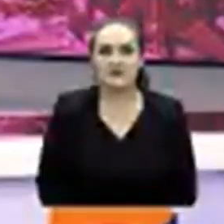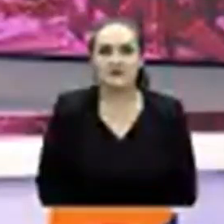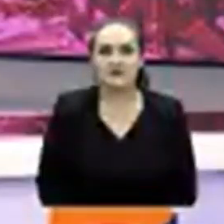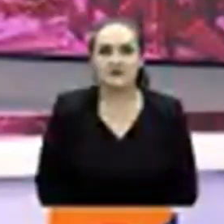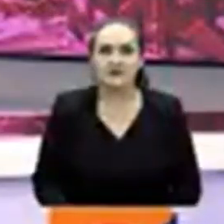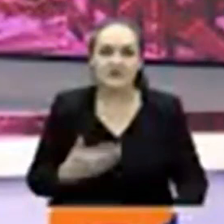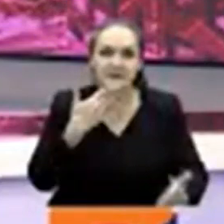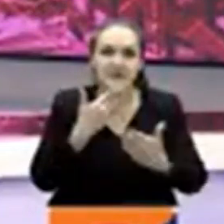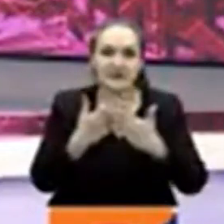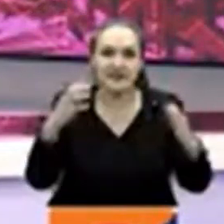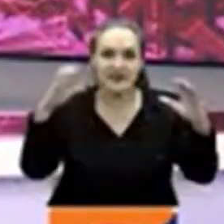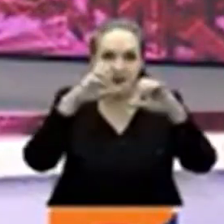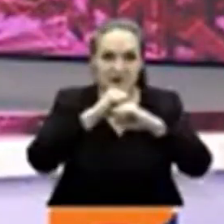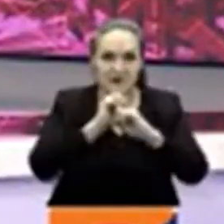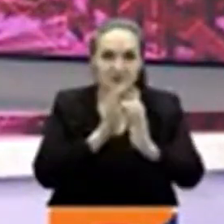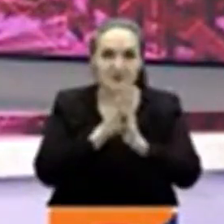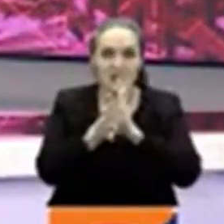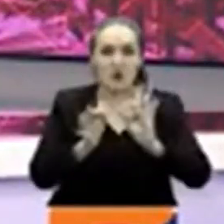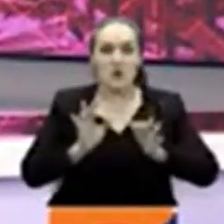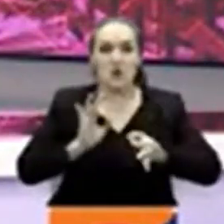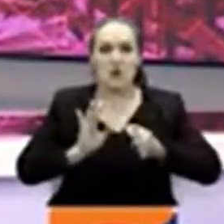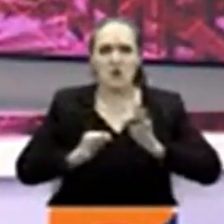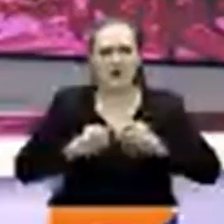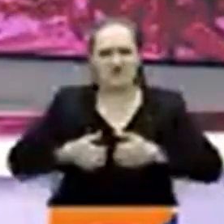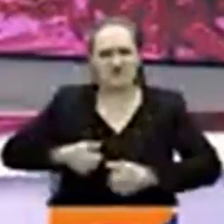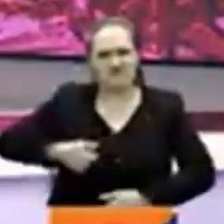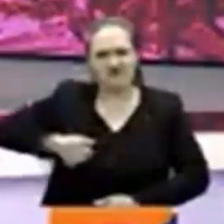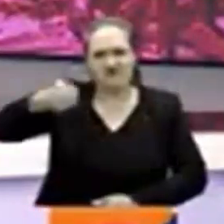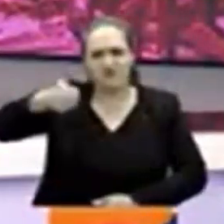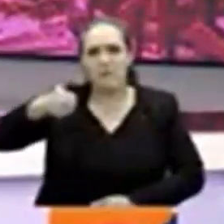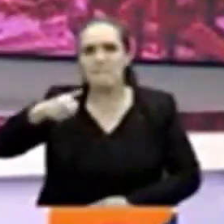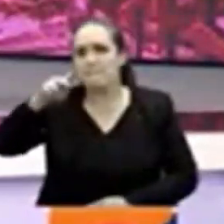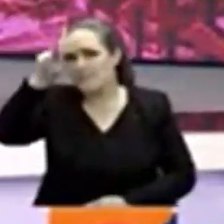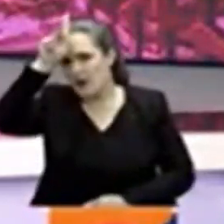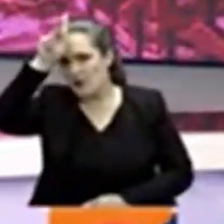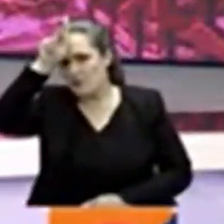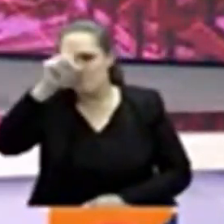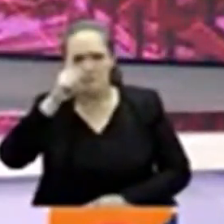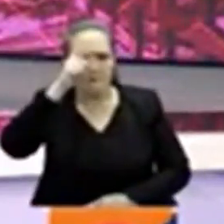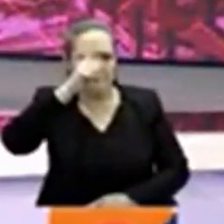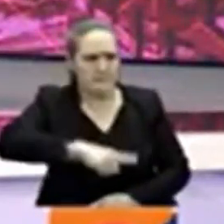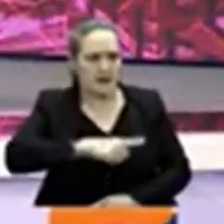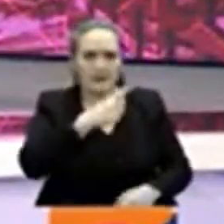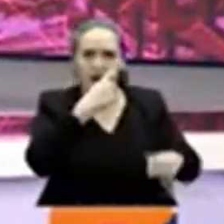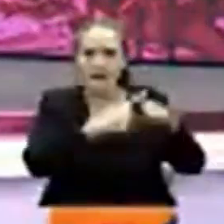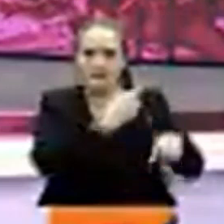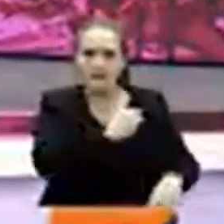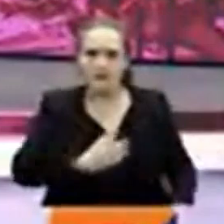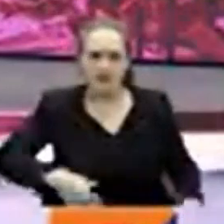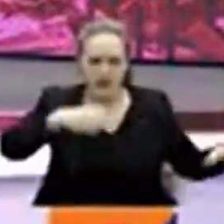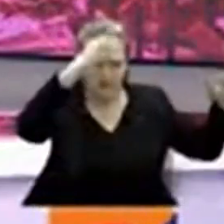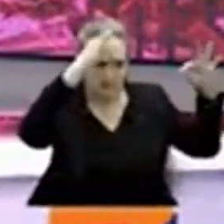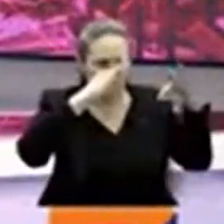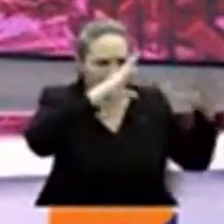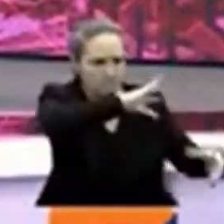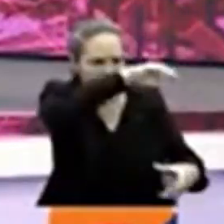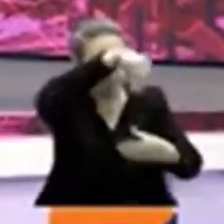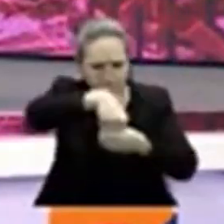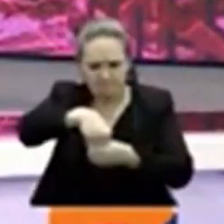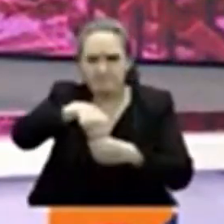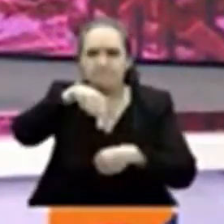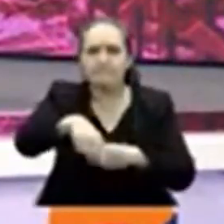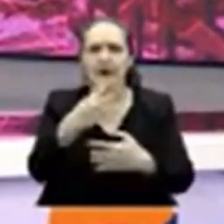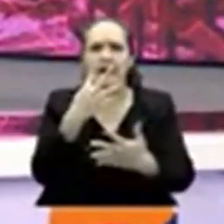Buenas noches. Un juzgado supremo de Perú dictó 7 días de prisión preliminar para el destituido presidente Pedro Castillo, acusado de rebelión